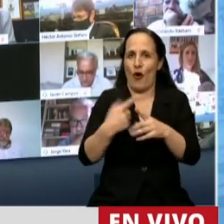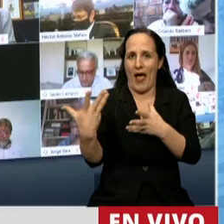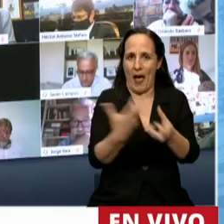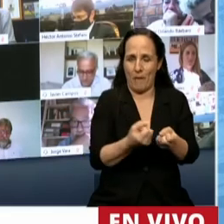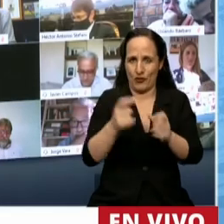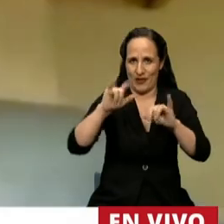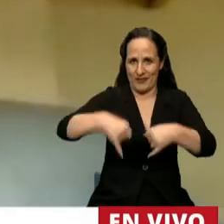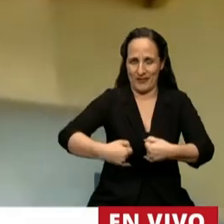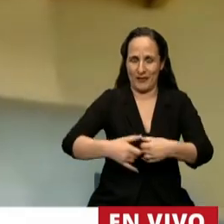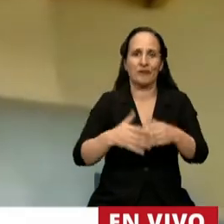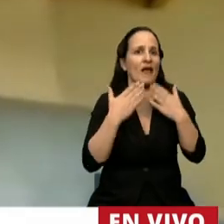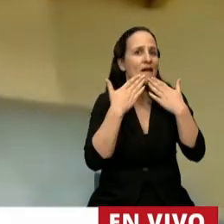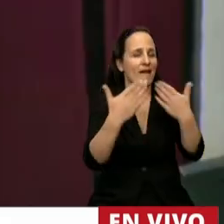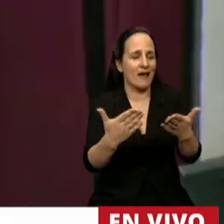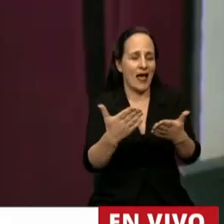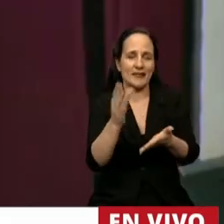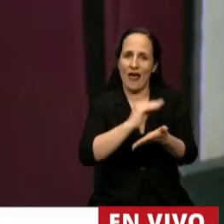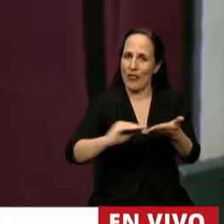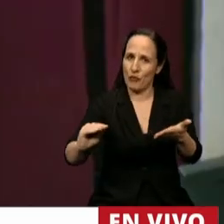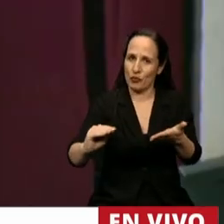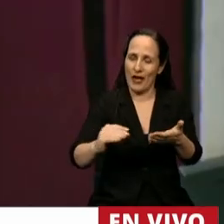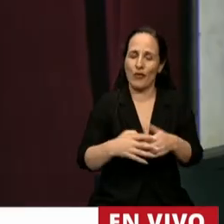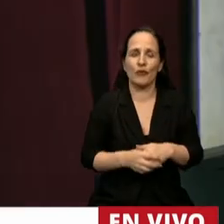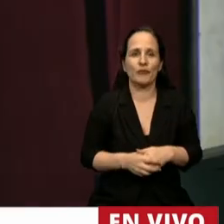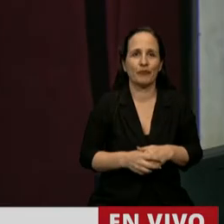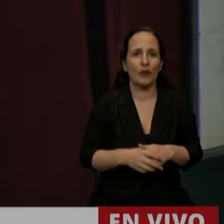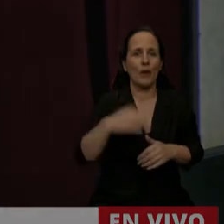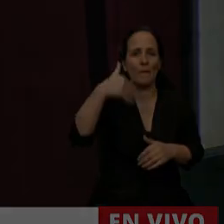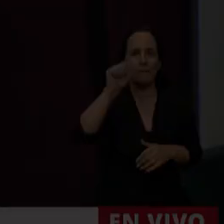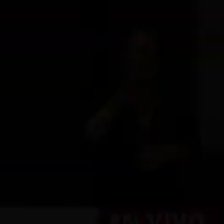Muchas gracias, diputado Germán Martínez. En el...